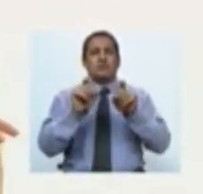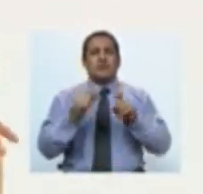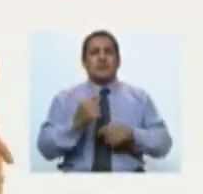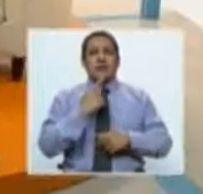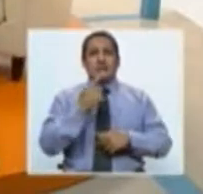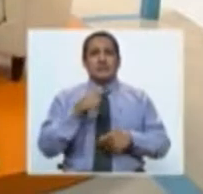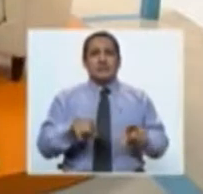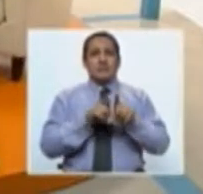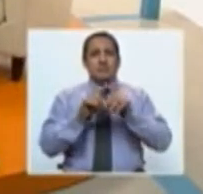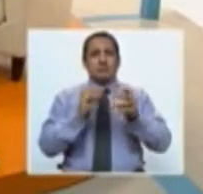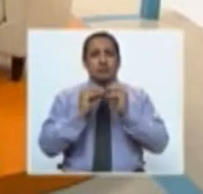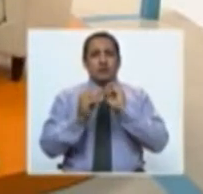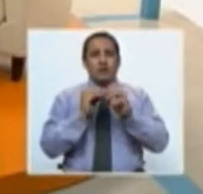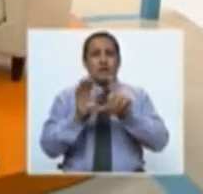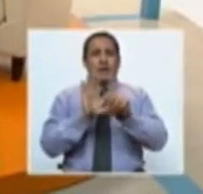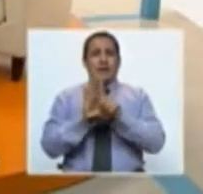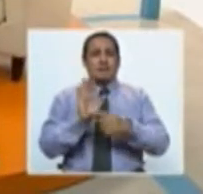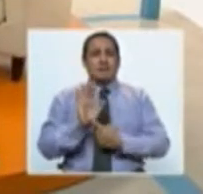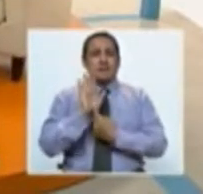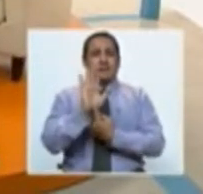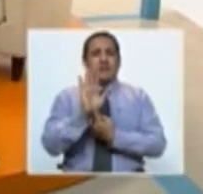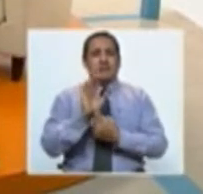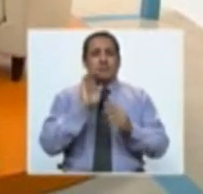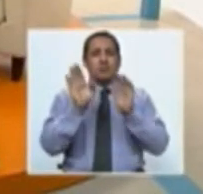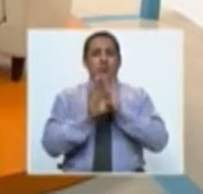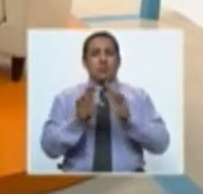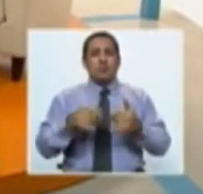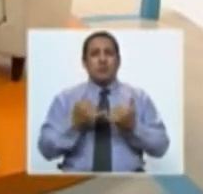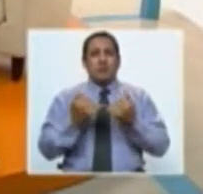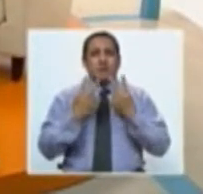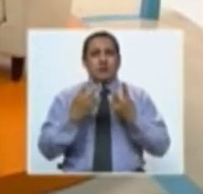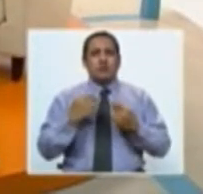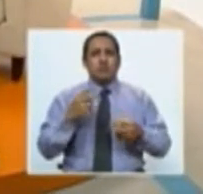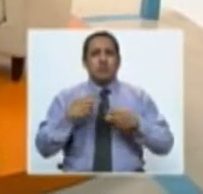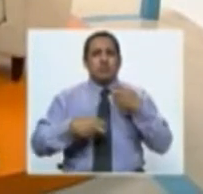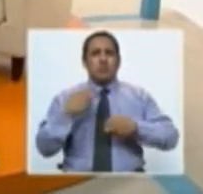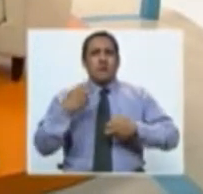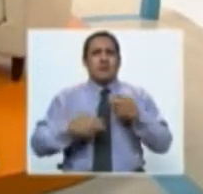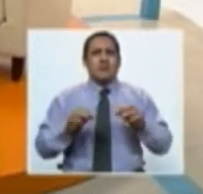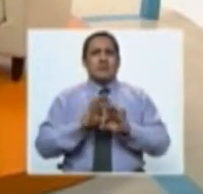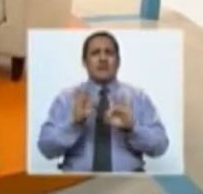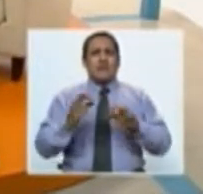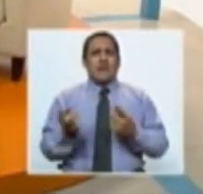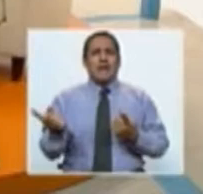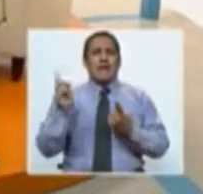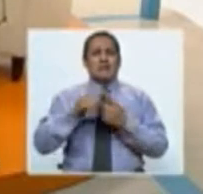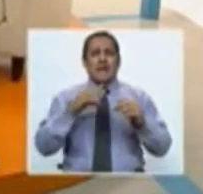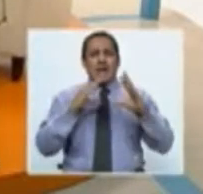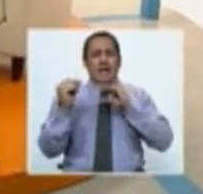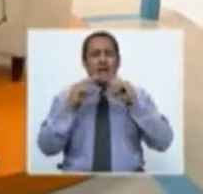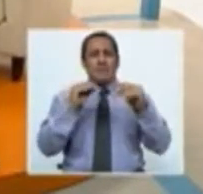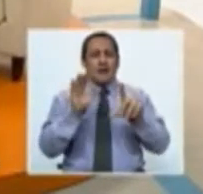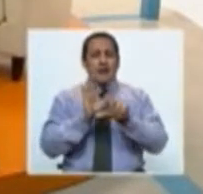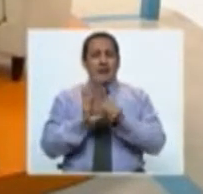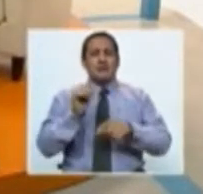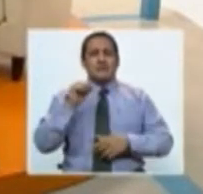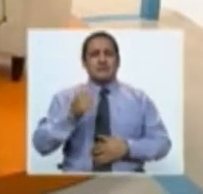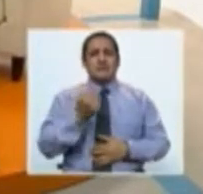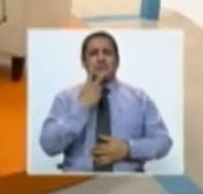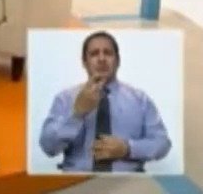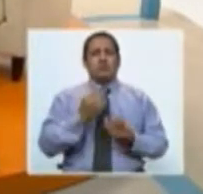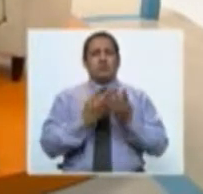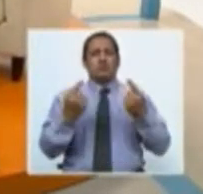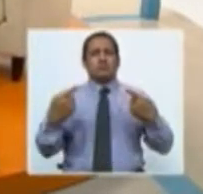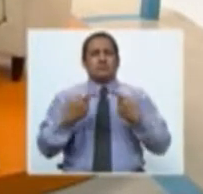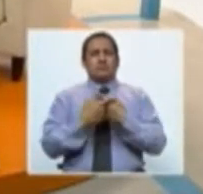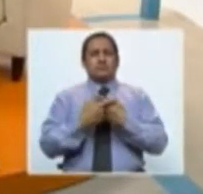¿no? Ya. Que está estipulada por la ley, ¿no? Pero eso ahorita no es motivo de conflicto, aunque en el momento en que se discutió la ley sí suscitó